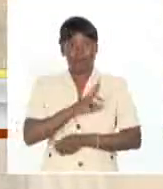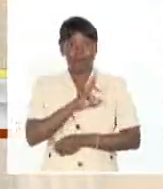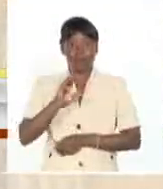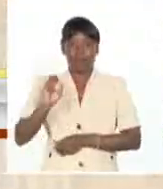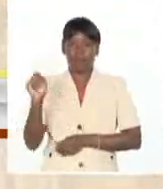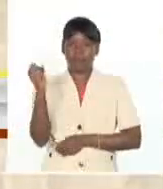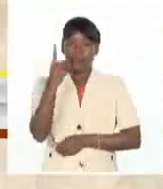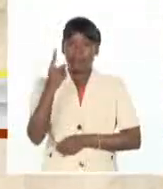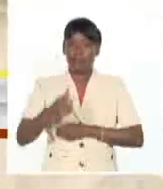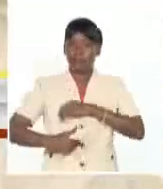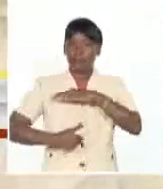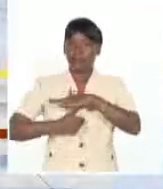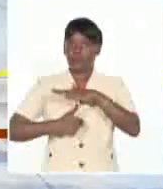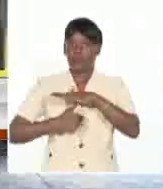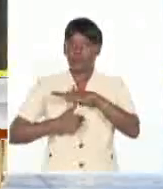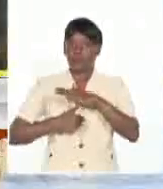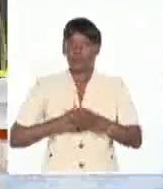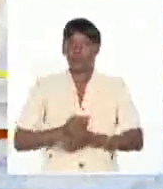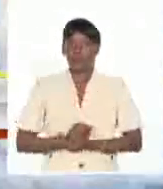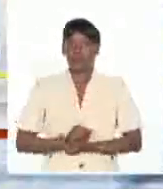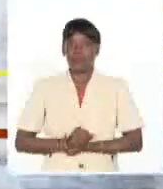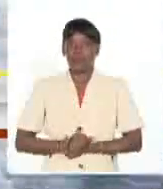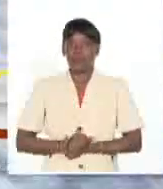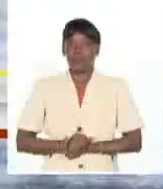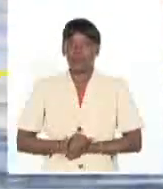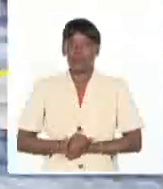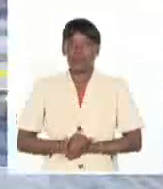de la República en armas.